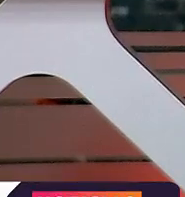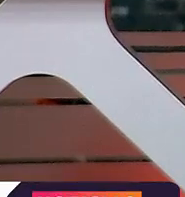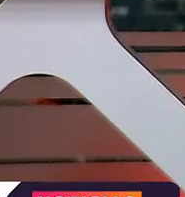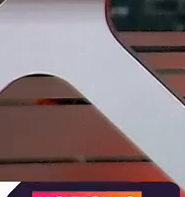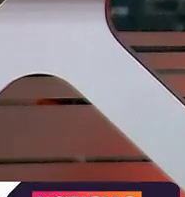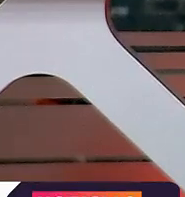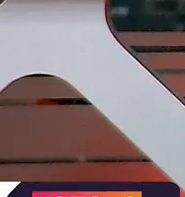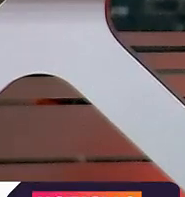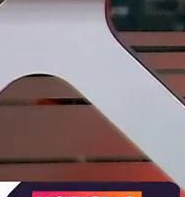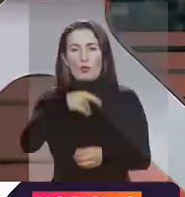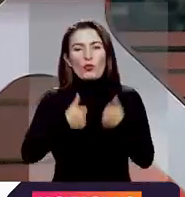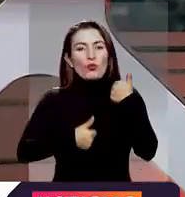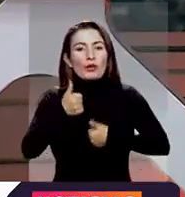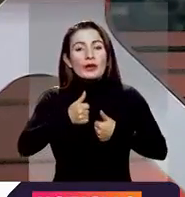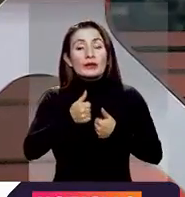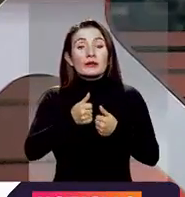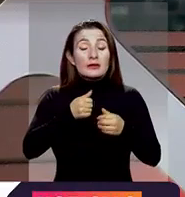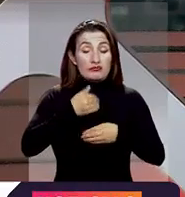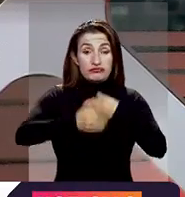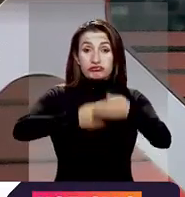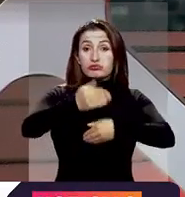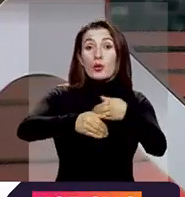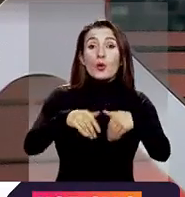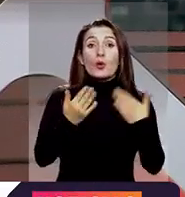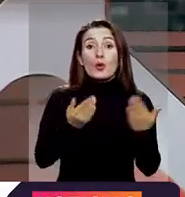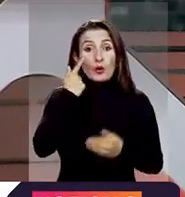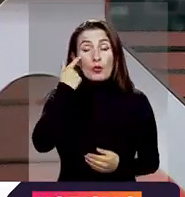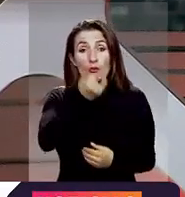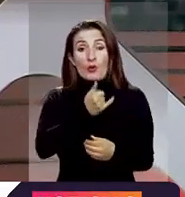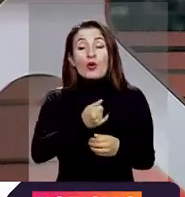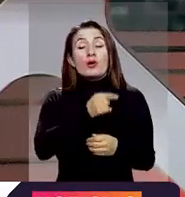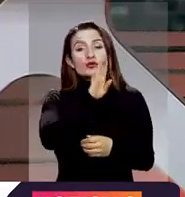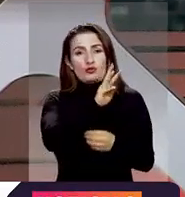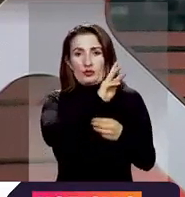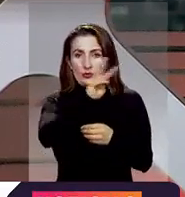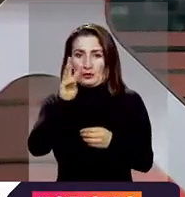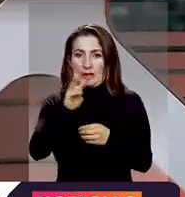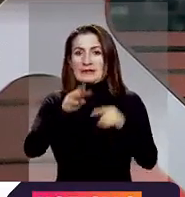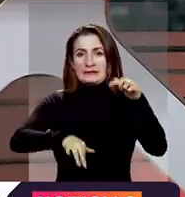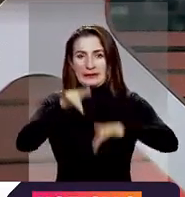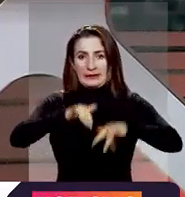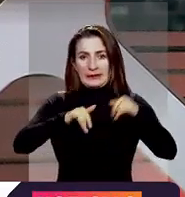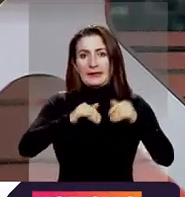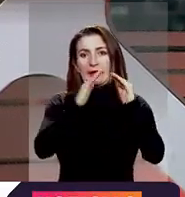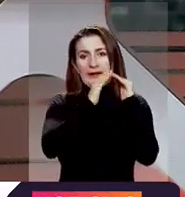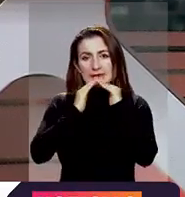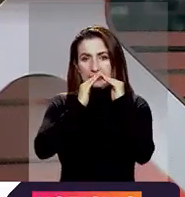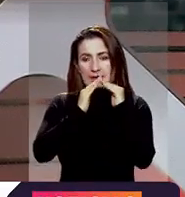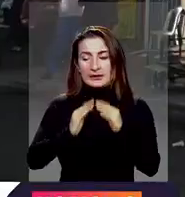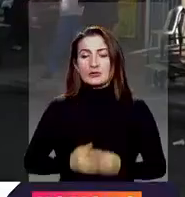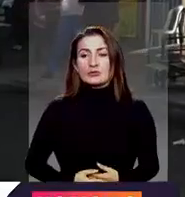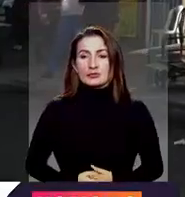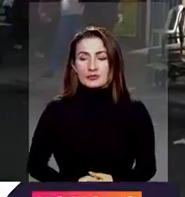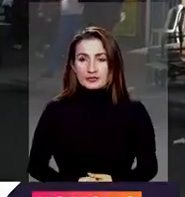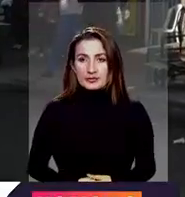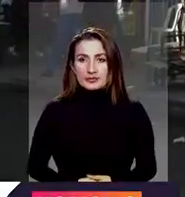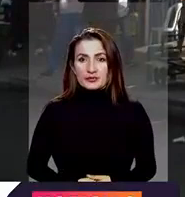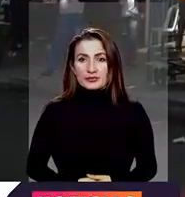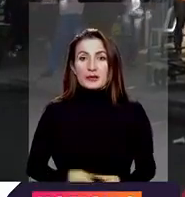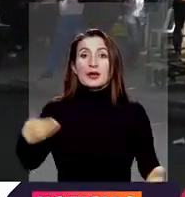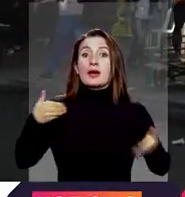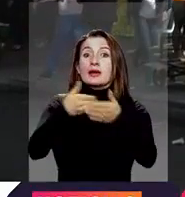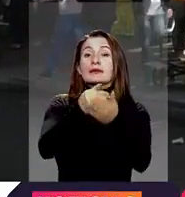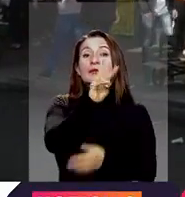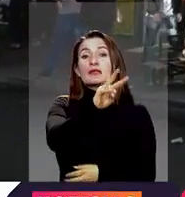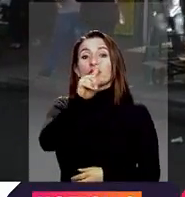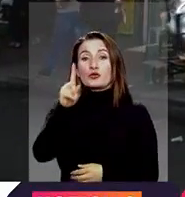10% de descuento. Los trámites los puede realizar a través de la página web de la Secretaría de Hacienda. Hasta el 21